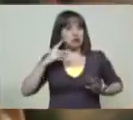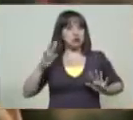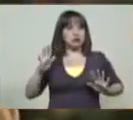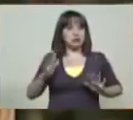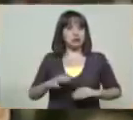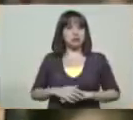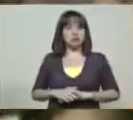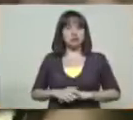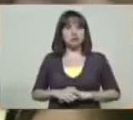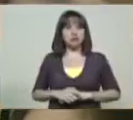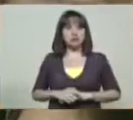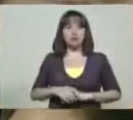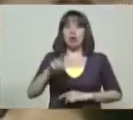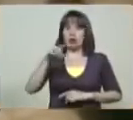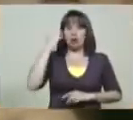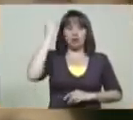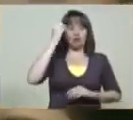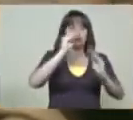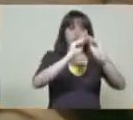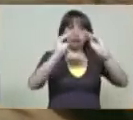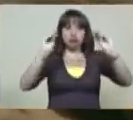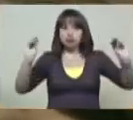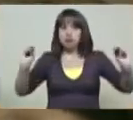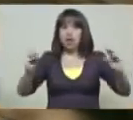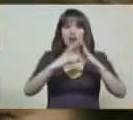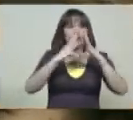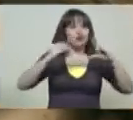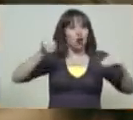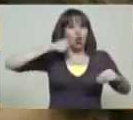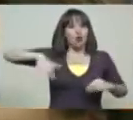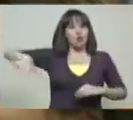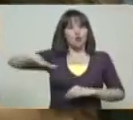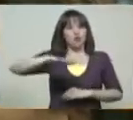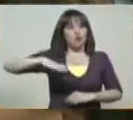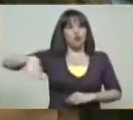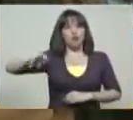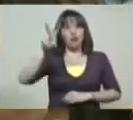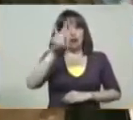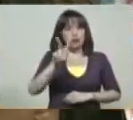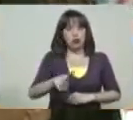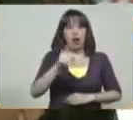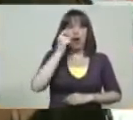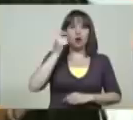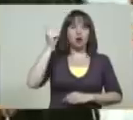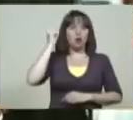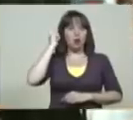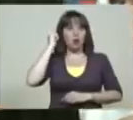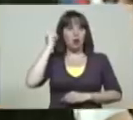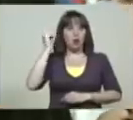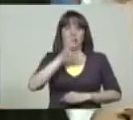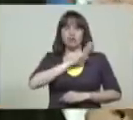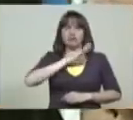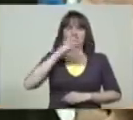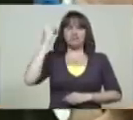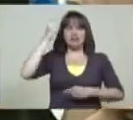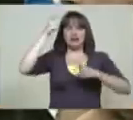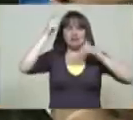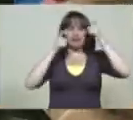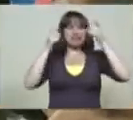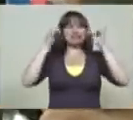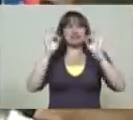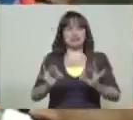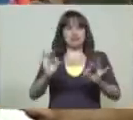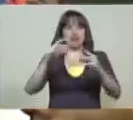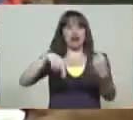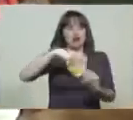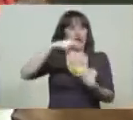Y yo le recomiendo a todos los venezolanos, a todas las venezolanas de bien, a todos los patriotas, a todos los revolucionarios, a